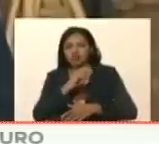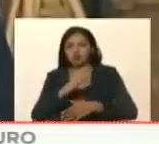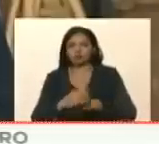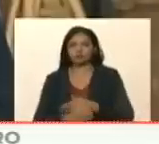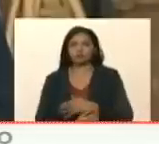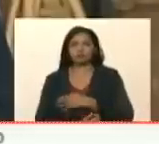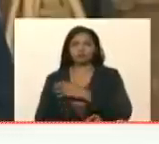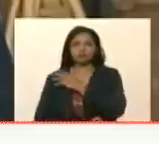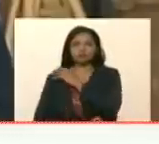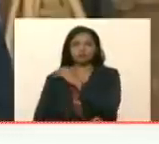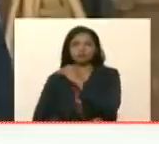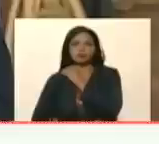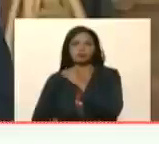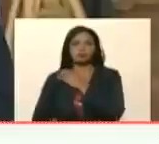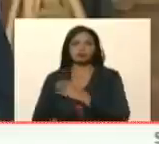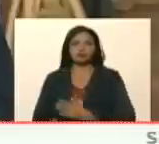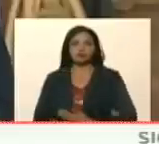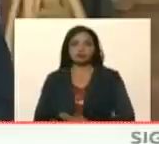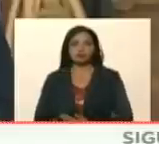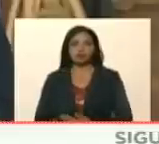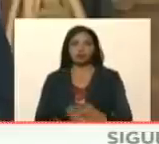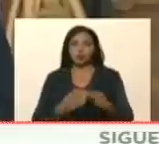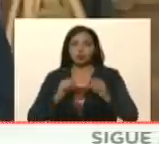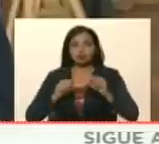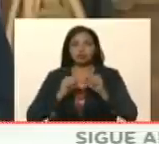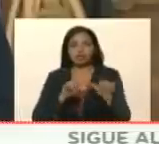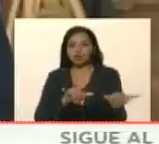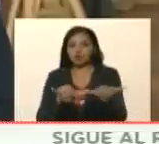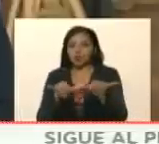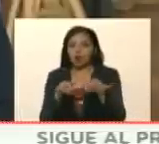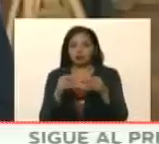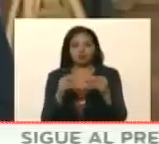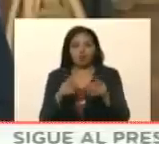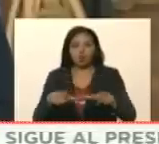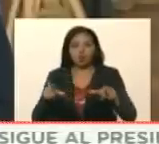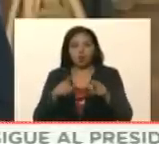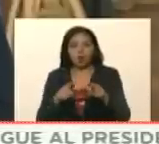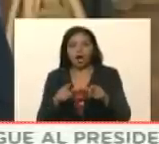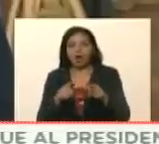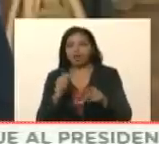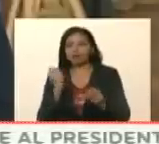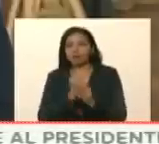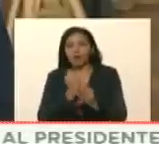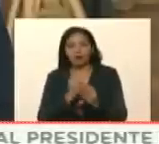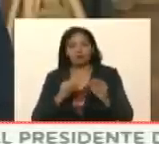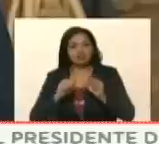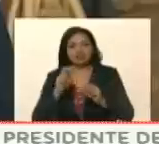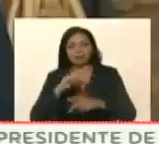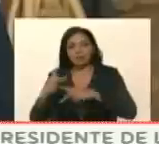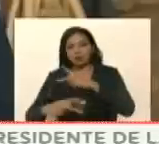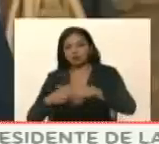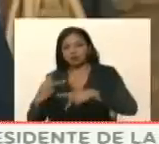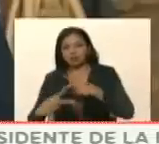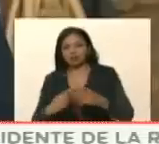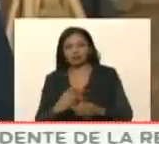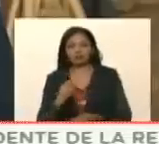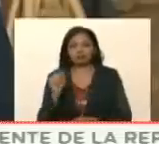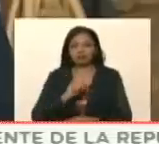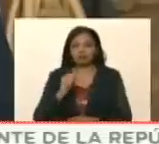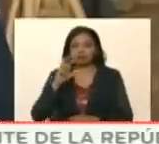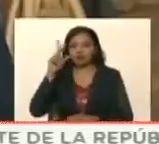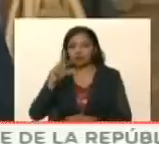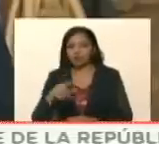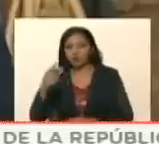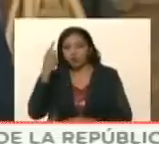caprino porcino, seguir todas las plantas nacionales. Seguir trabajando, produciendo, todos los